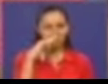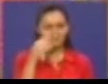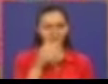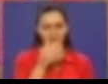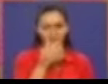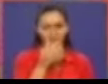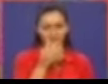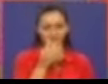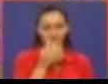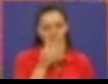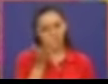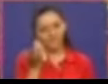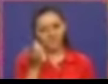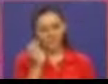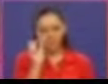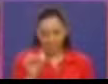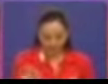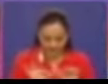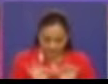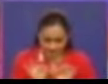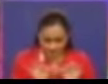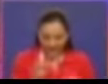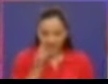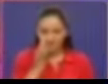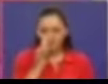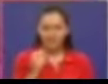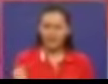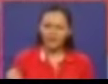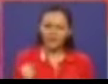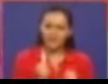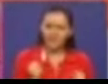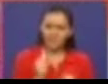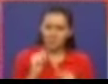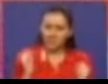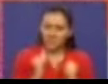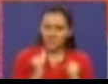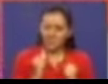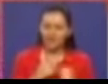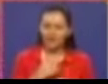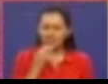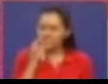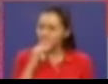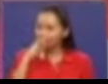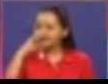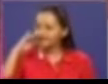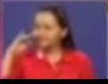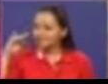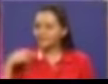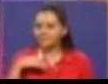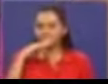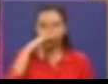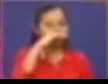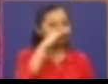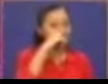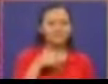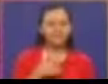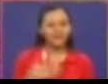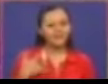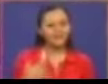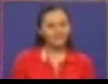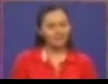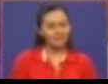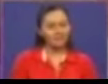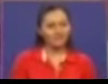me pasa un pedacito de carne asada con el frío que está haciendo por la lluvia y el olorcito de carne asada y el hambre.